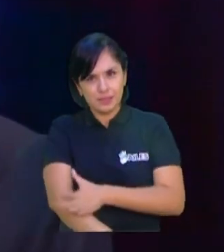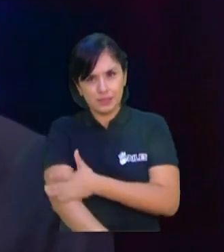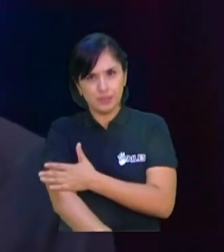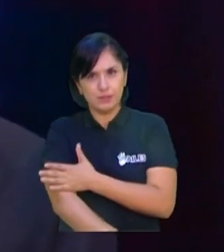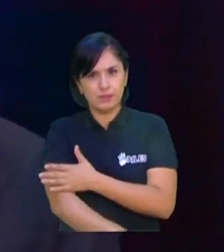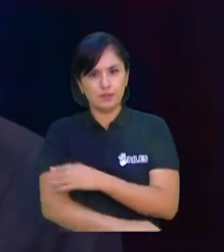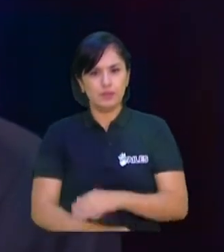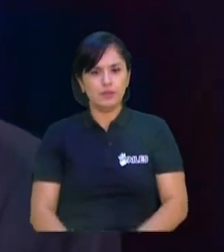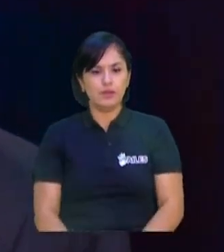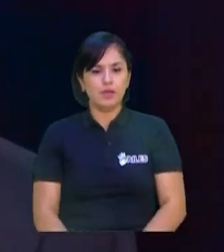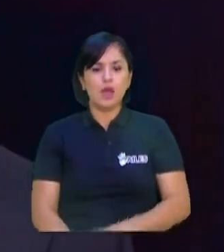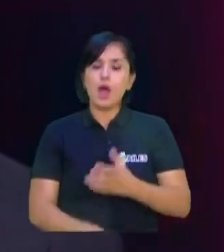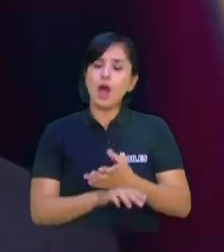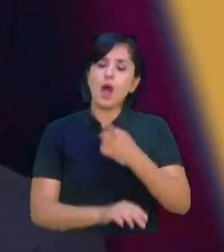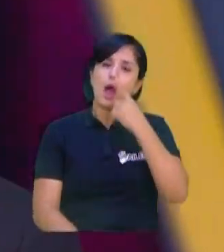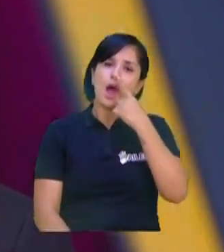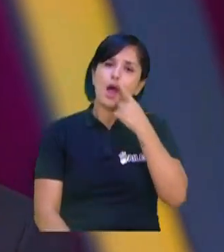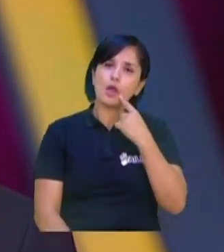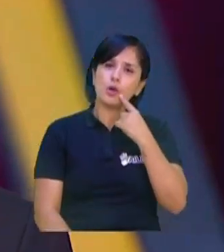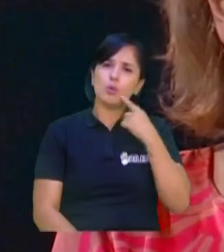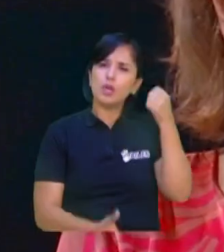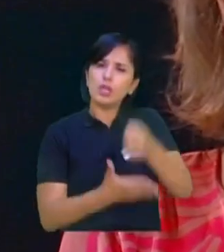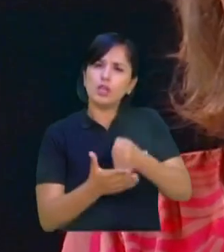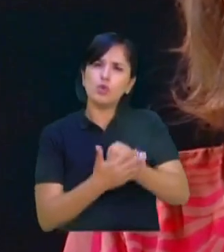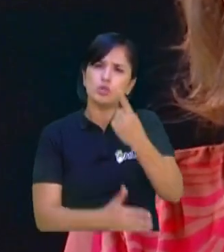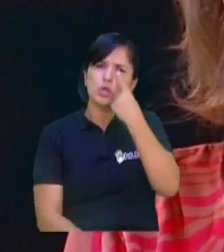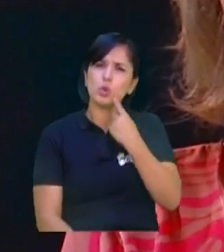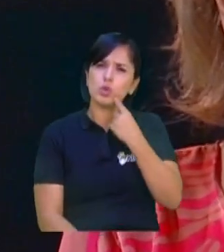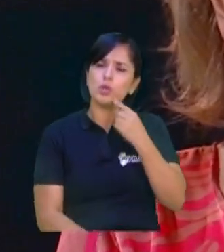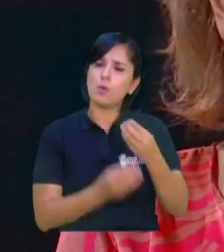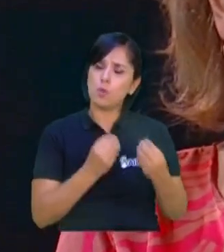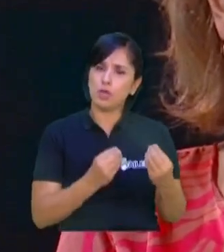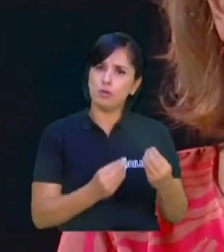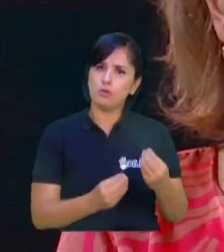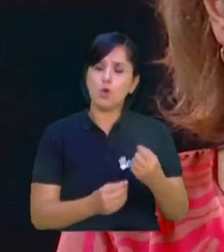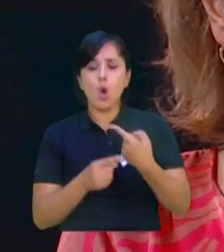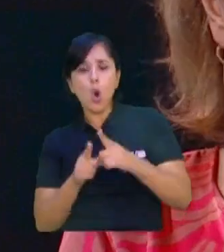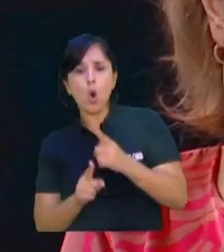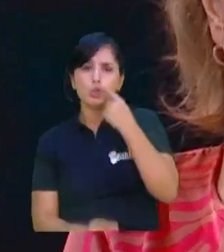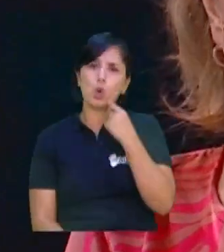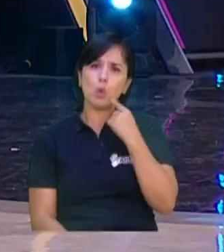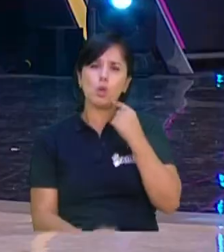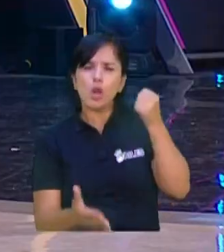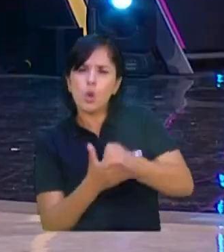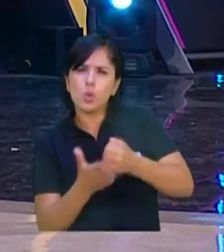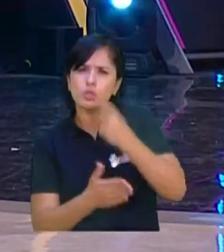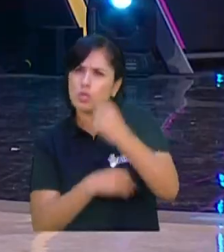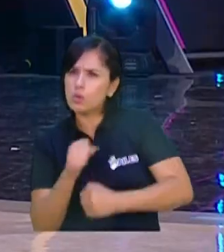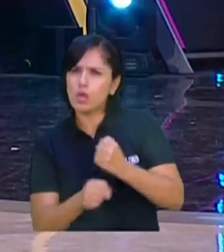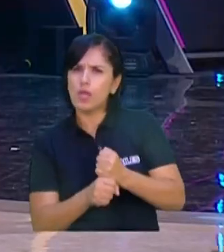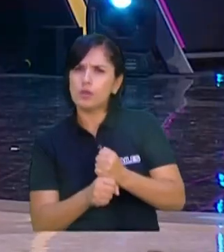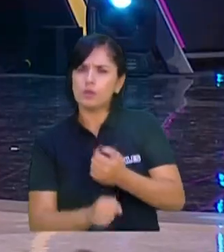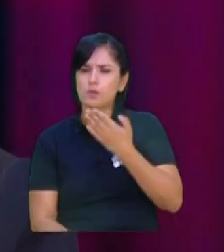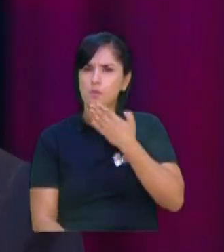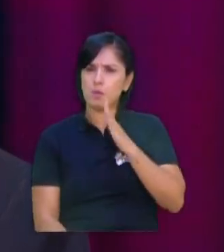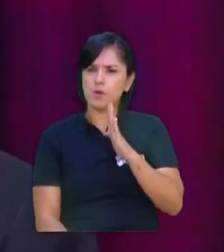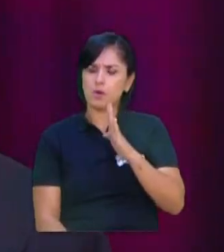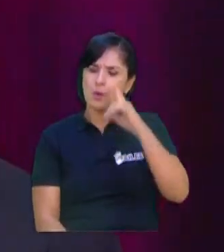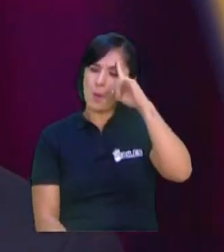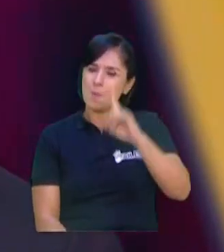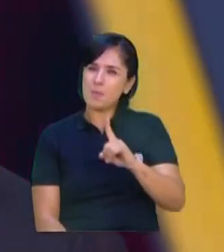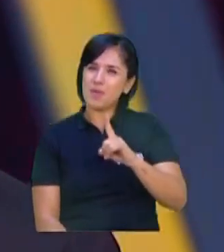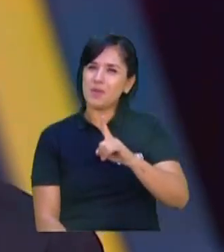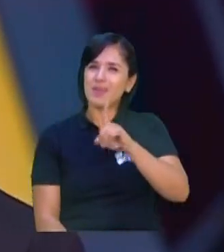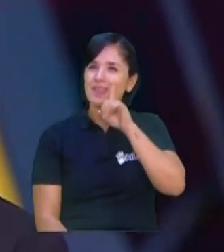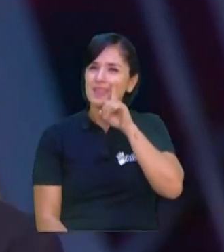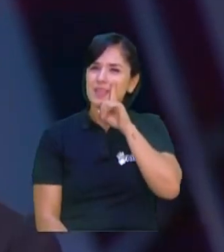día, son muy buenos. Otros luchan un año, son mejores. Otros luchan muchos años, son muy buenos.